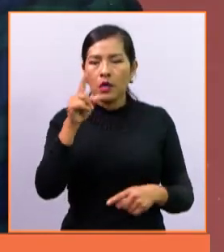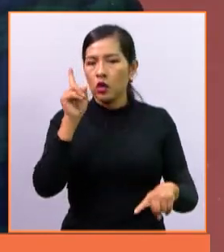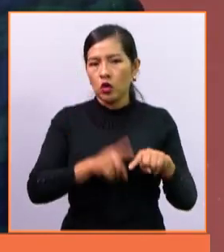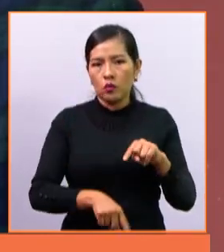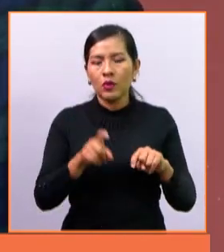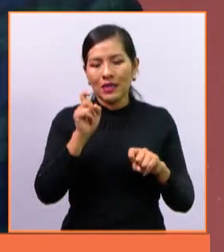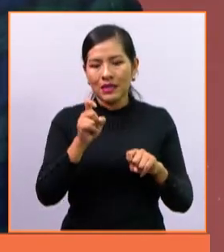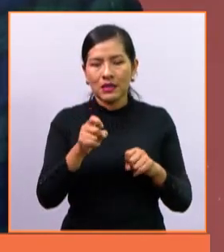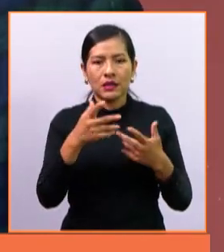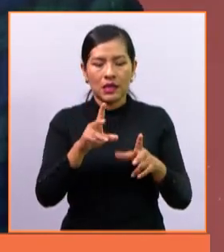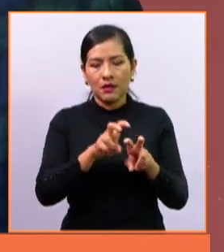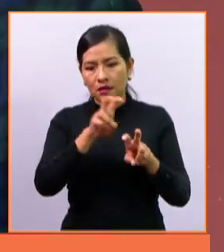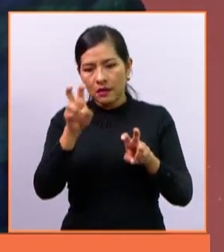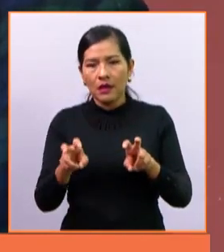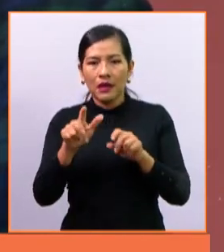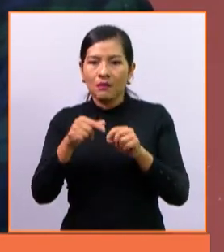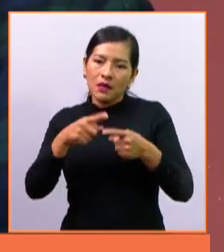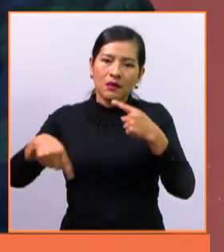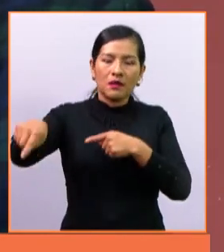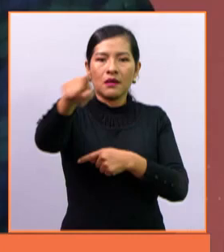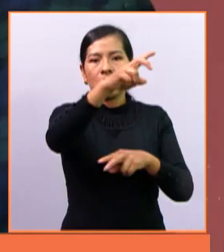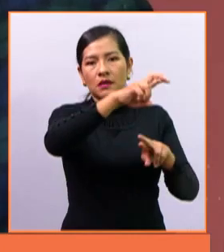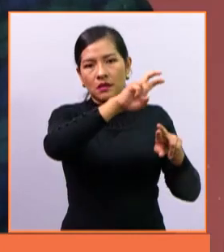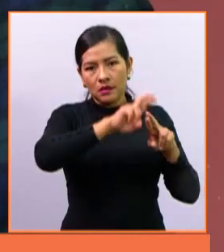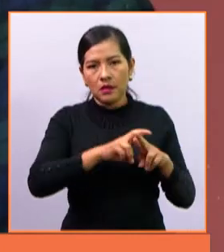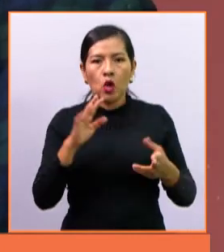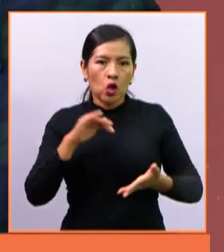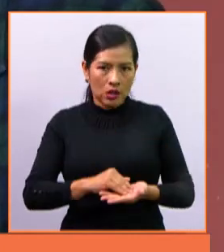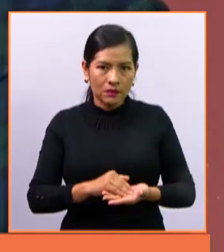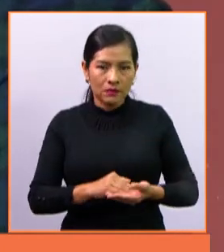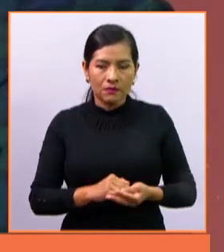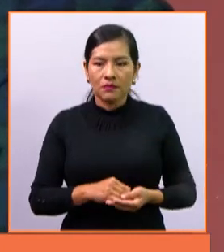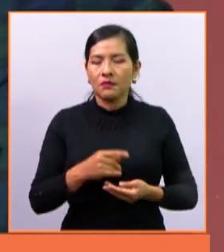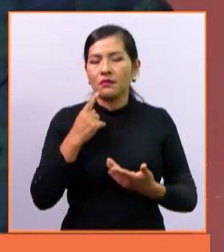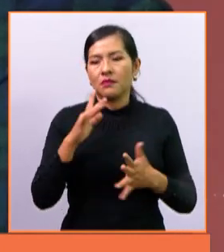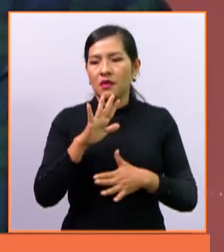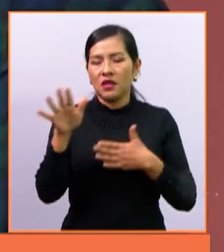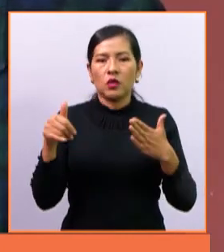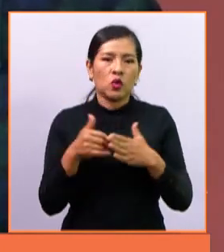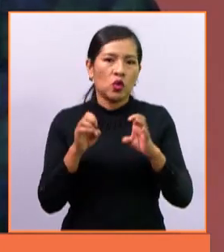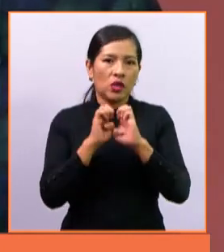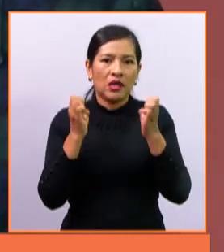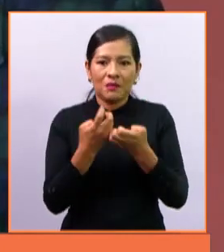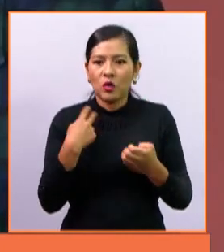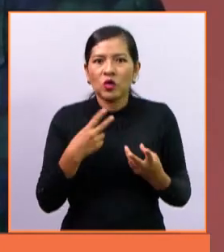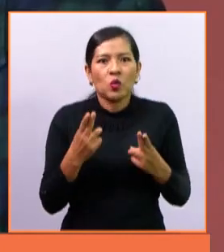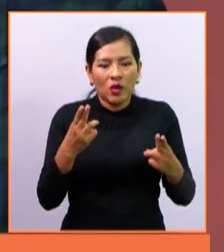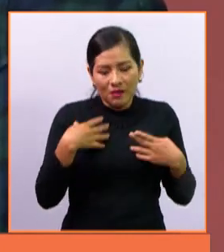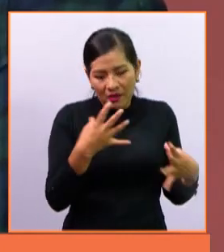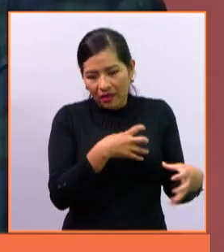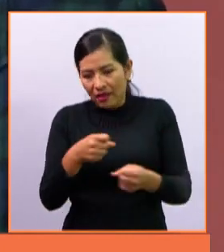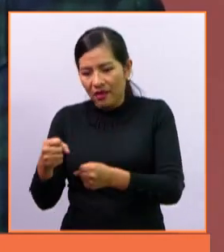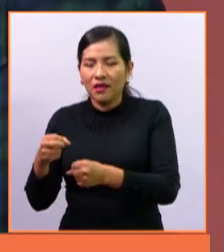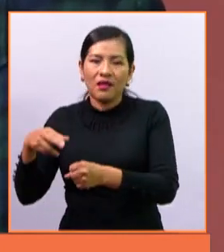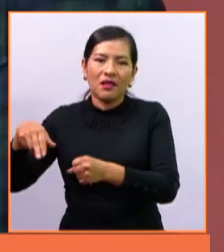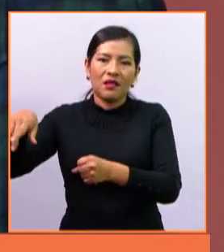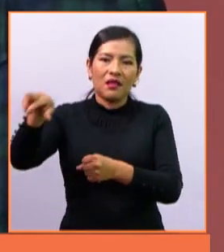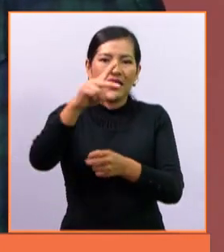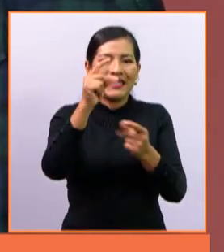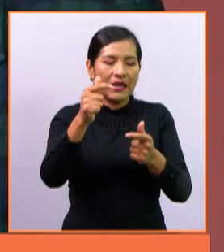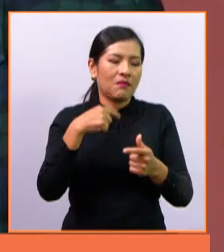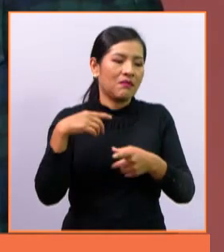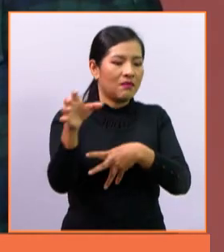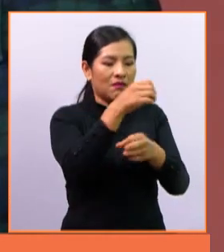que salir de la cabina, dar la vuelta y entrar otra vez. Sí. Y todo el equipo, o sea, estábamos actuando los dos. Sí. Y estaba